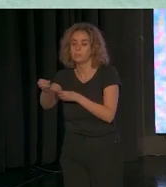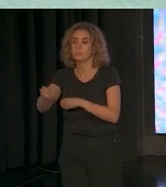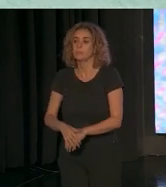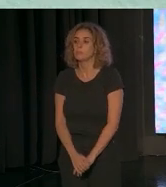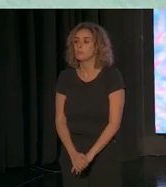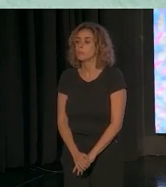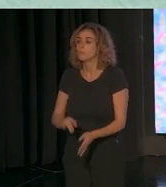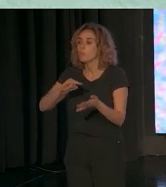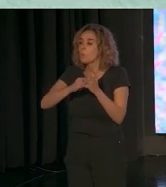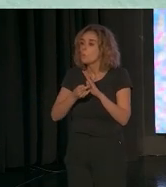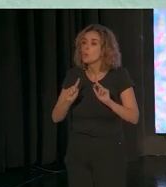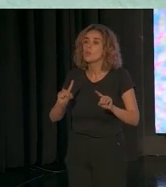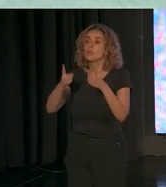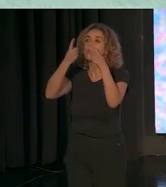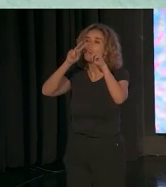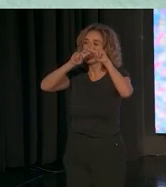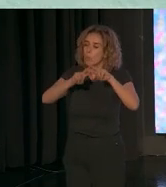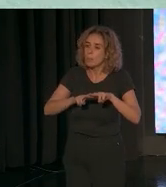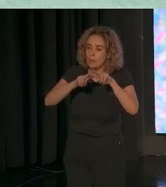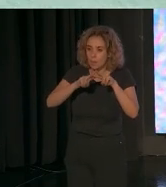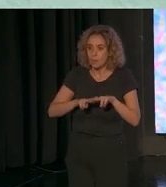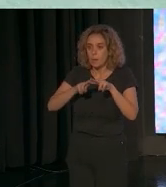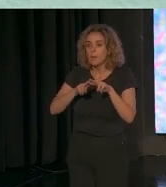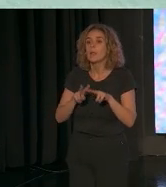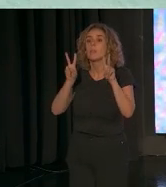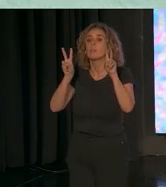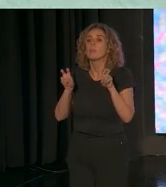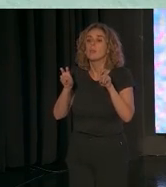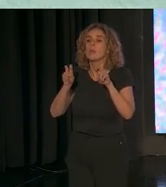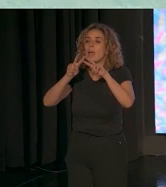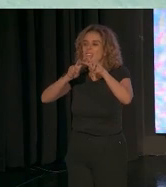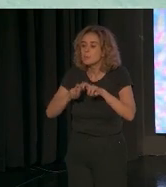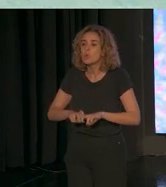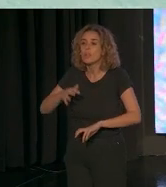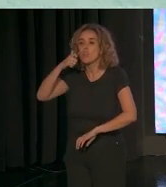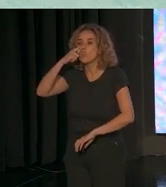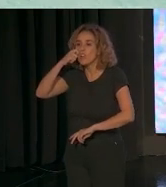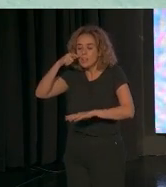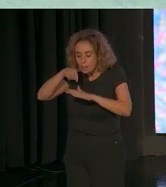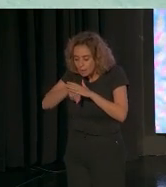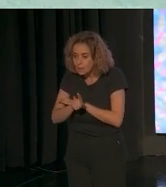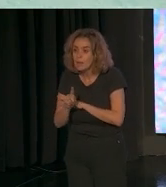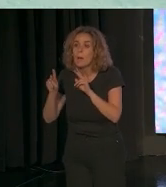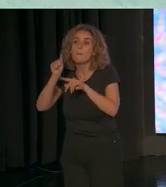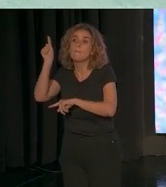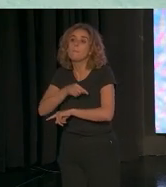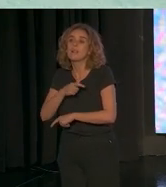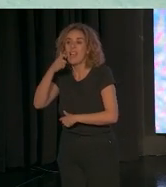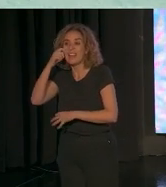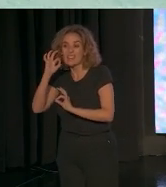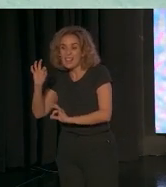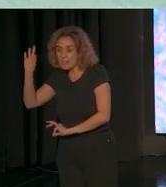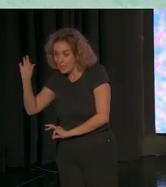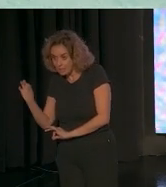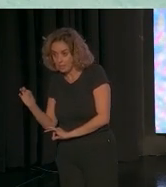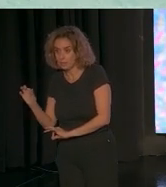El primer proyecto de investigación se titulaba Explorando la realidad / realidades de la teleintervención en